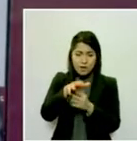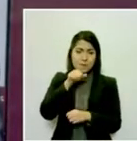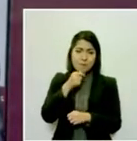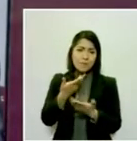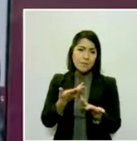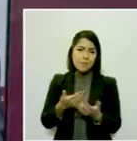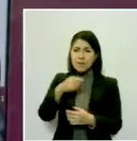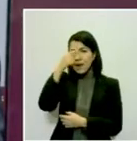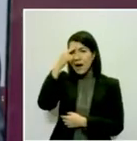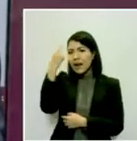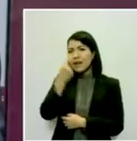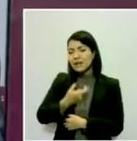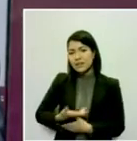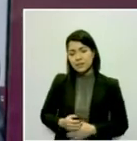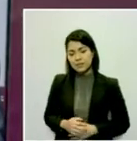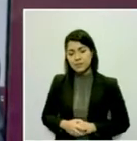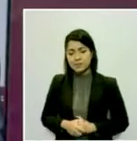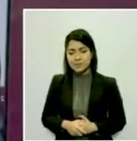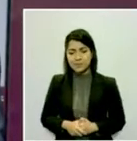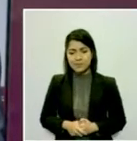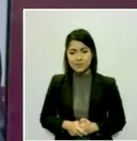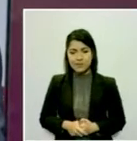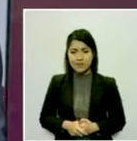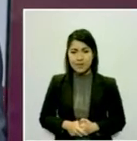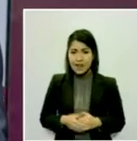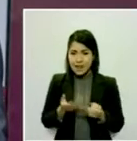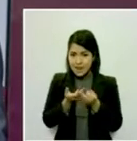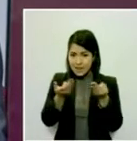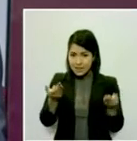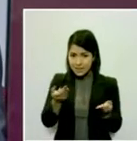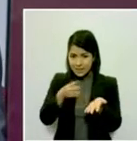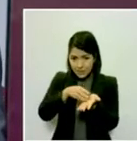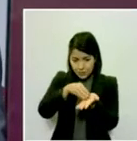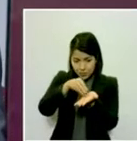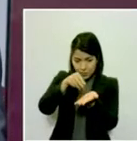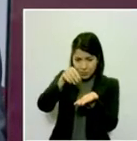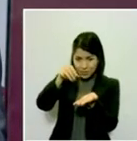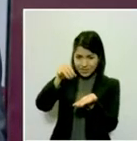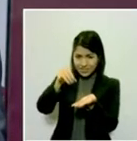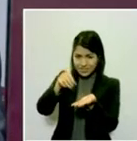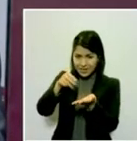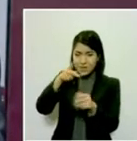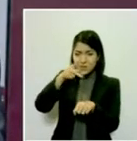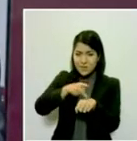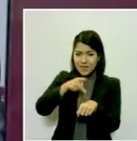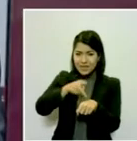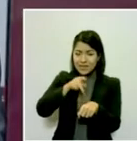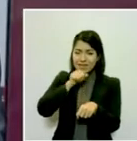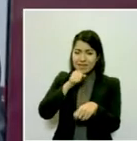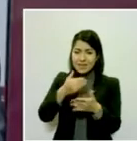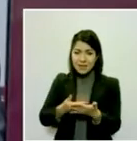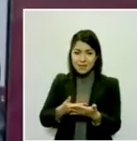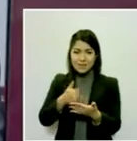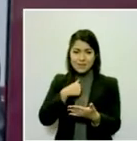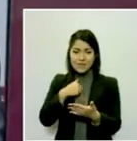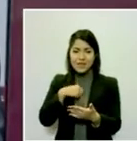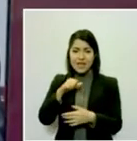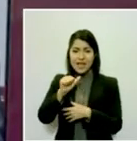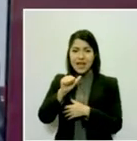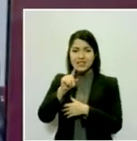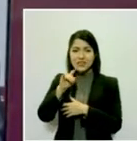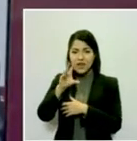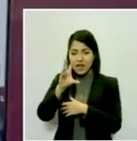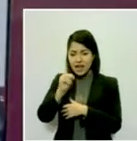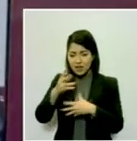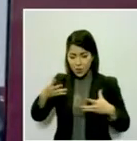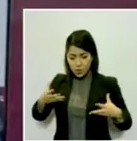precisamente para que la grava y la mezcla asfáltica